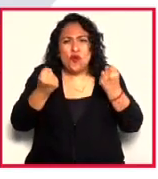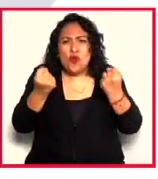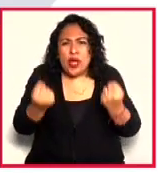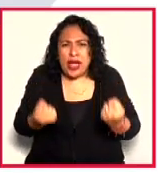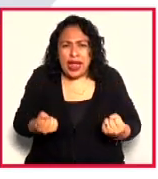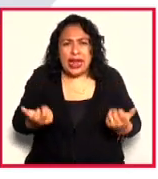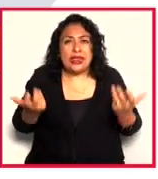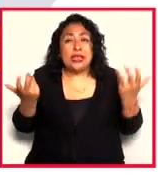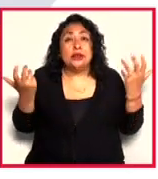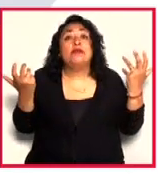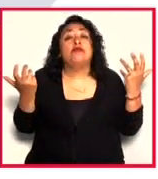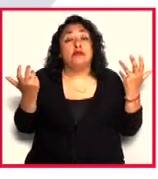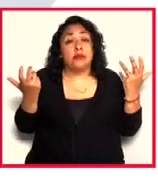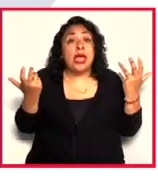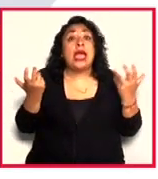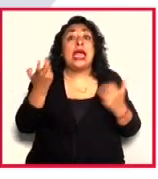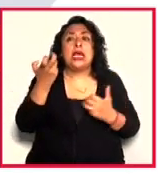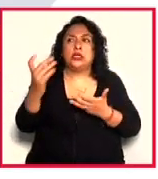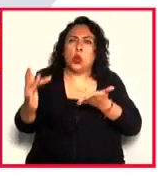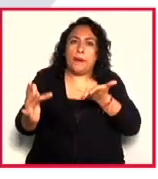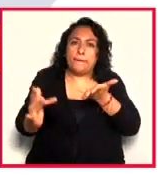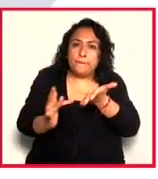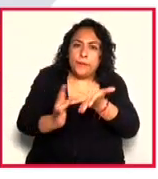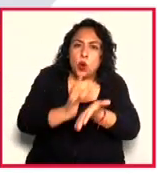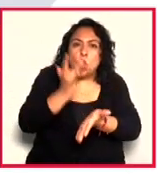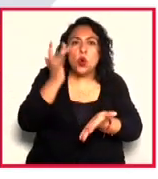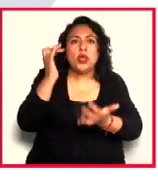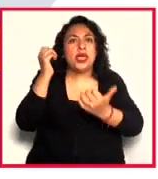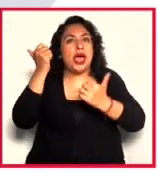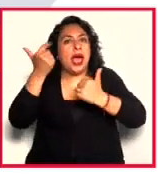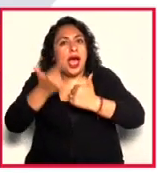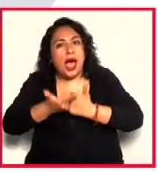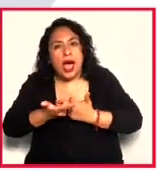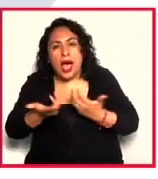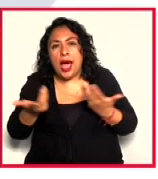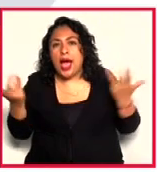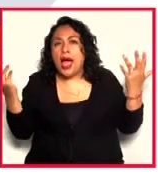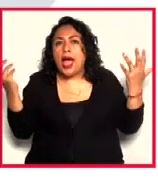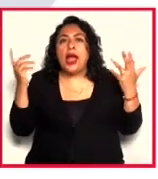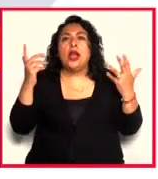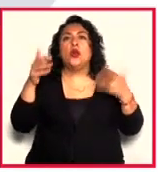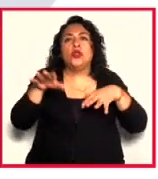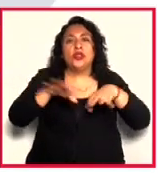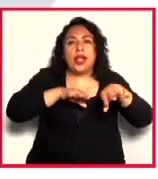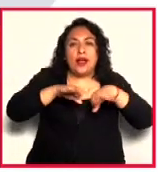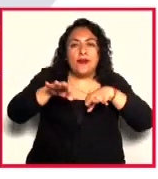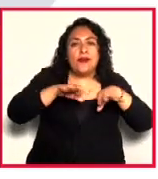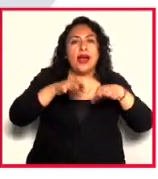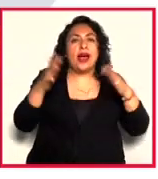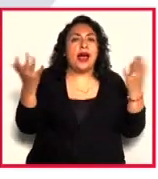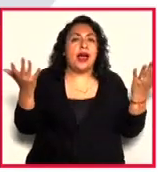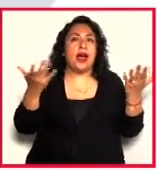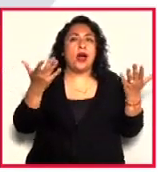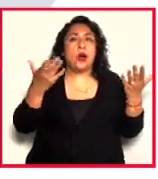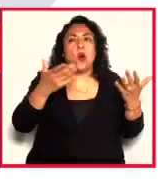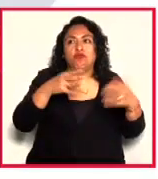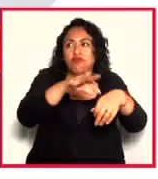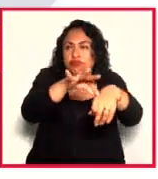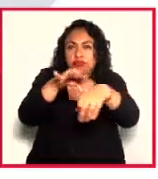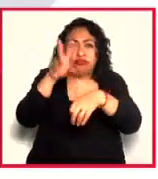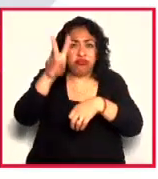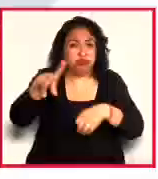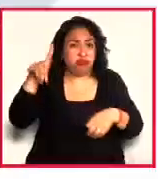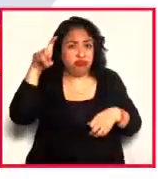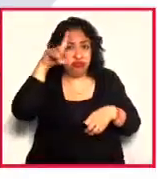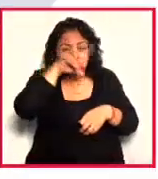entonces nos apoyaran en algo, ¿no? En estas labores domésticas o de campo tan difíciles.